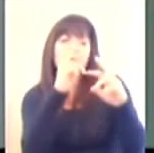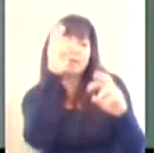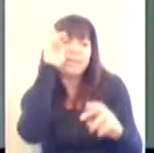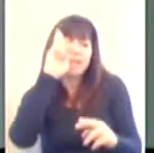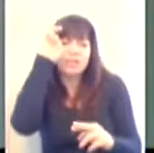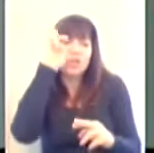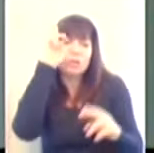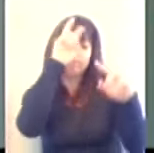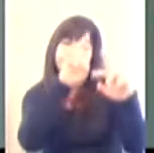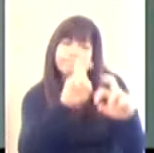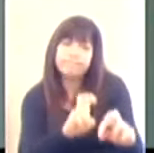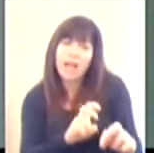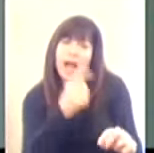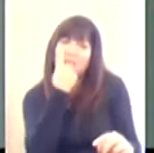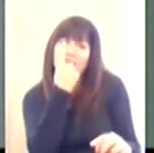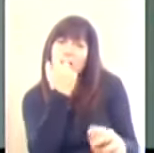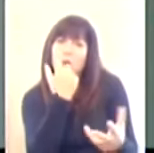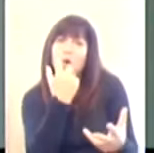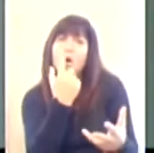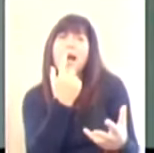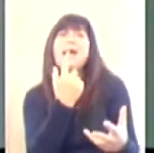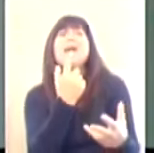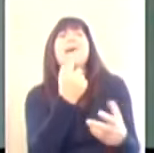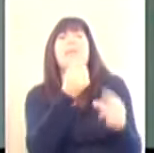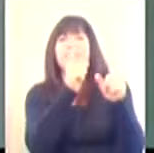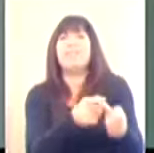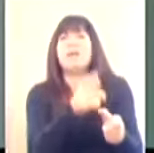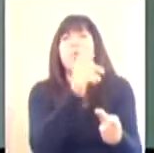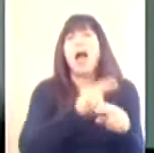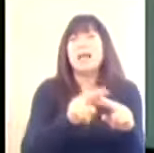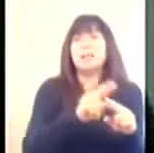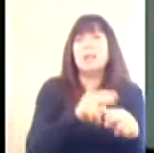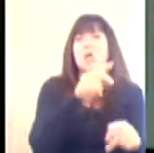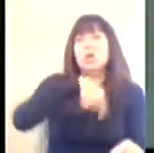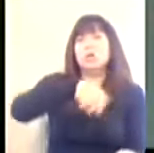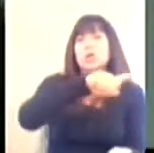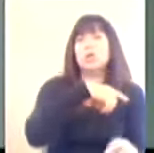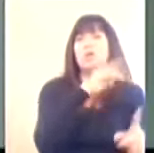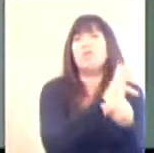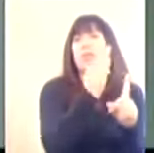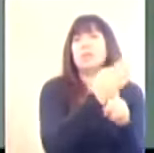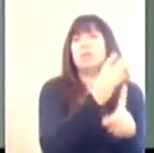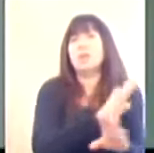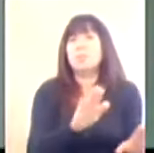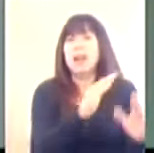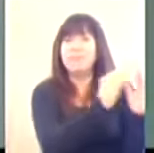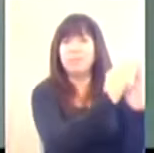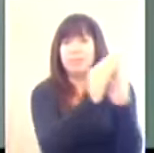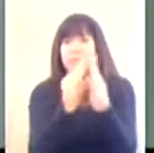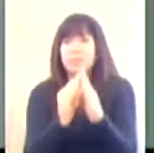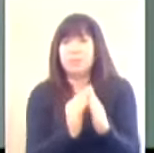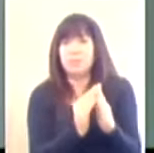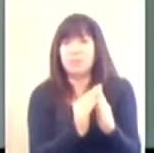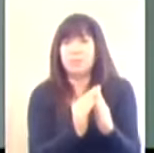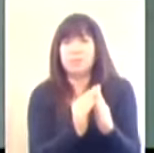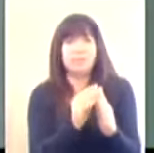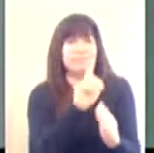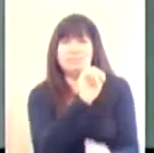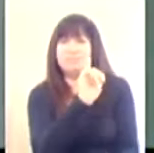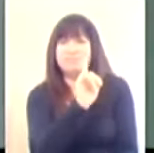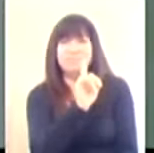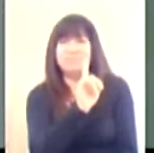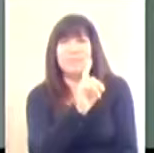como Techo, lo que tenemos que hacer ya no es solamente terminar con los campamentos, porque el campamento es la punta del iceberg. Por lo